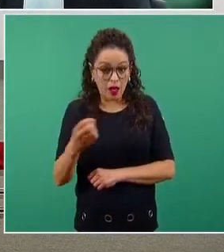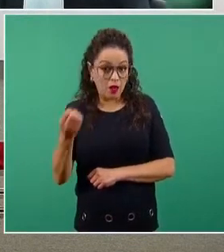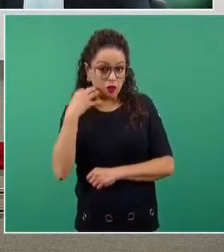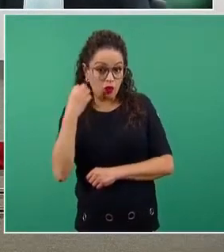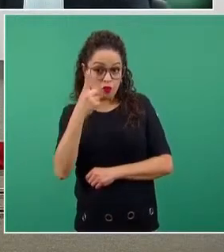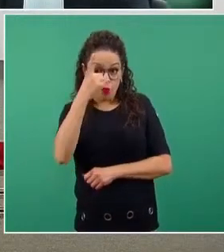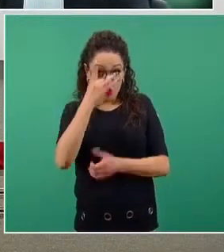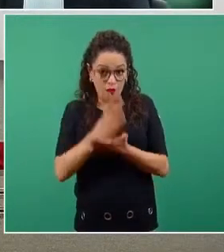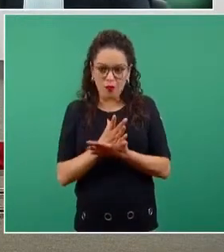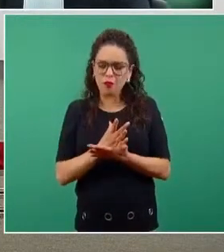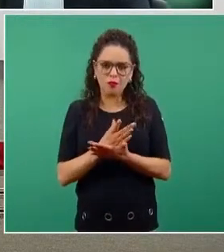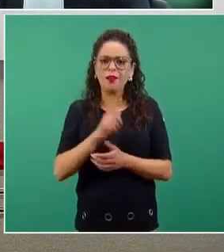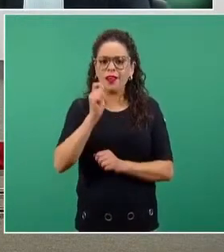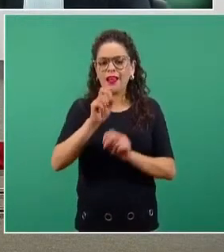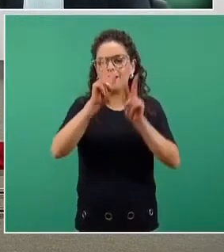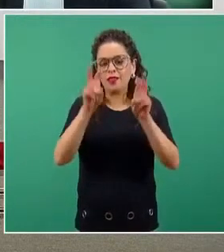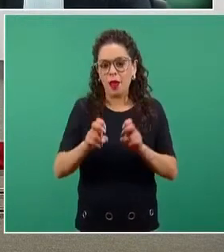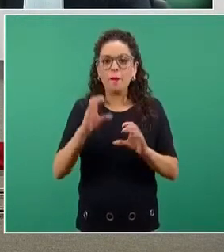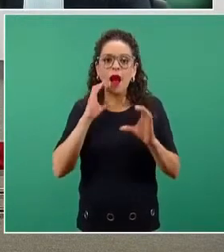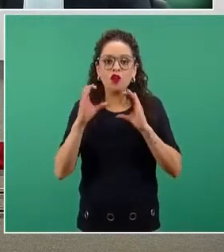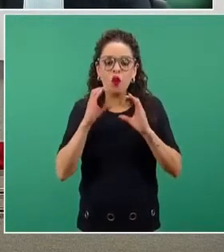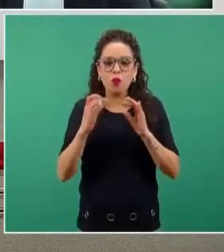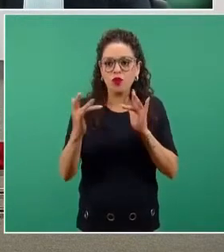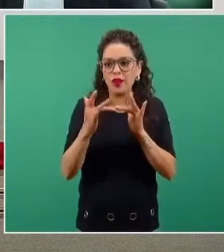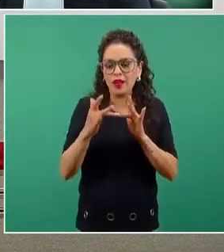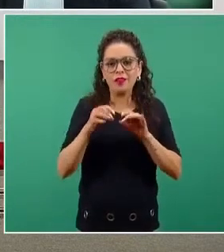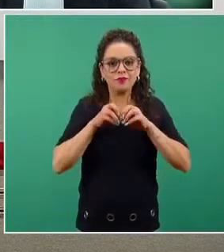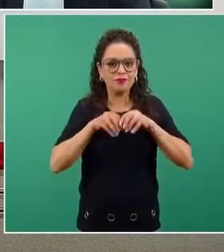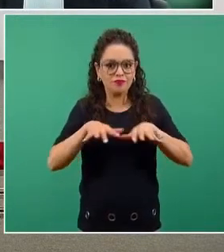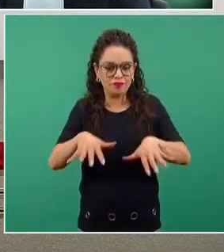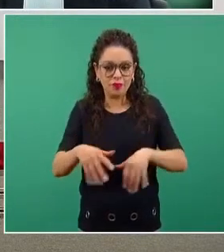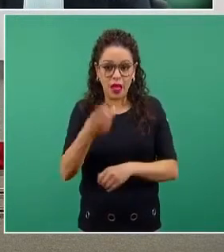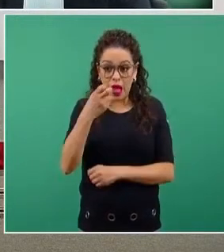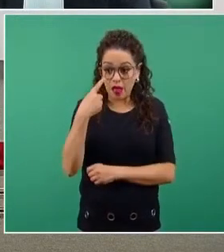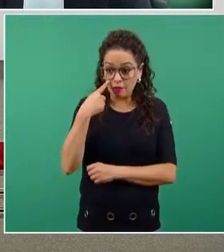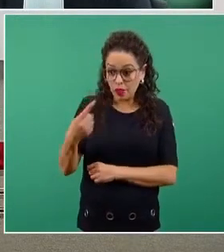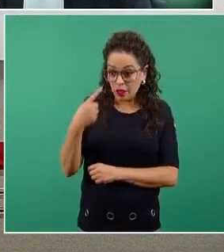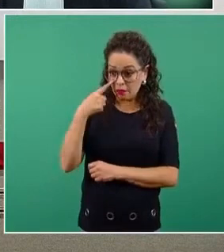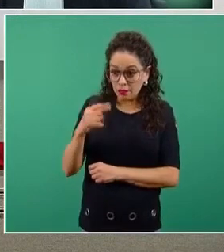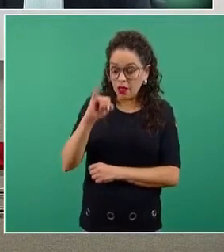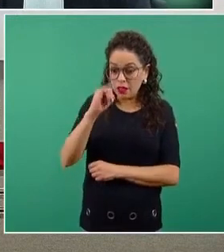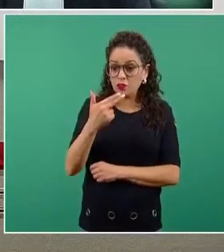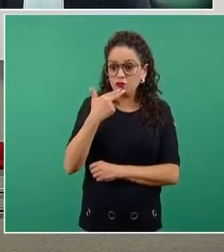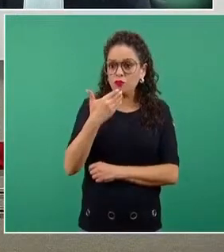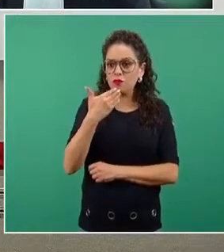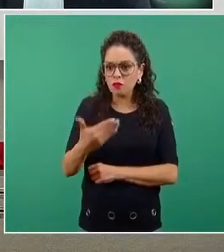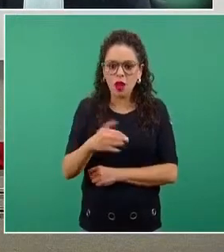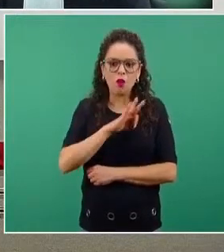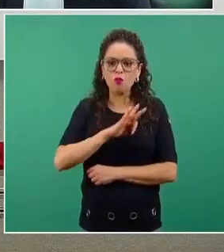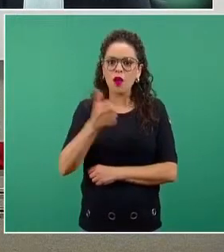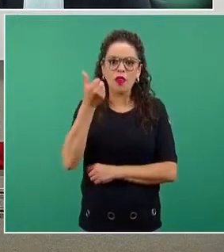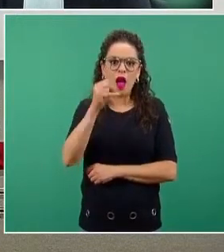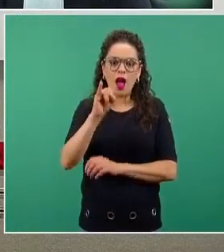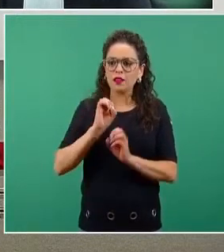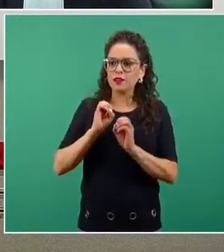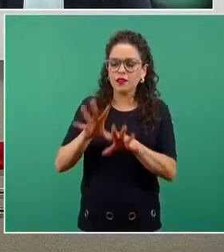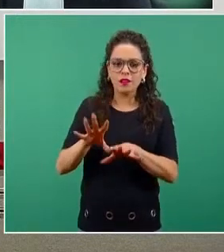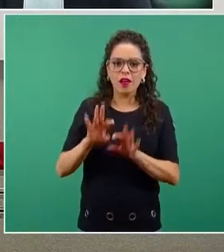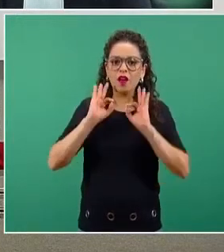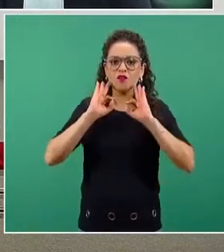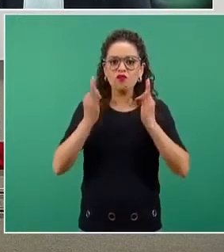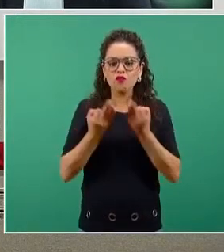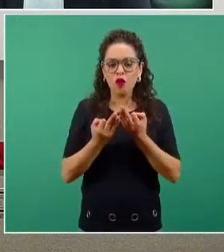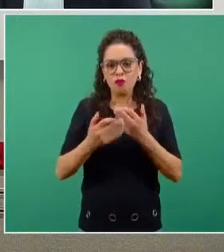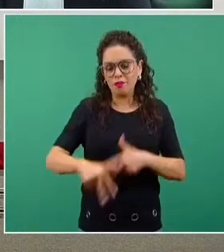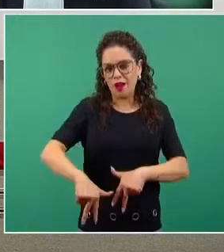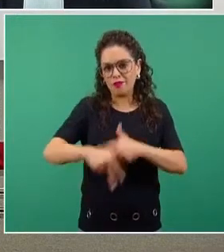de comunicación. Y dependiendo de esos resultados, a lo mejor pudiera quedar implementada esta modalidad de